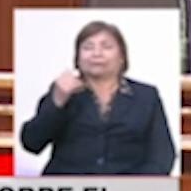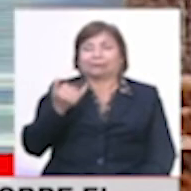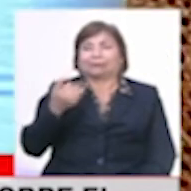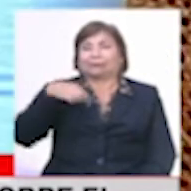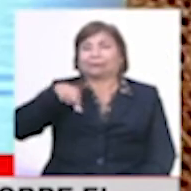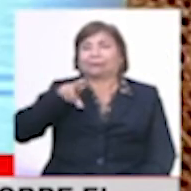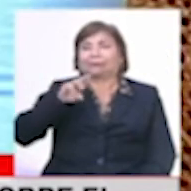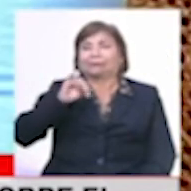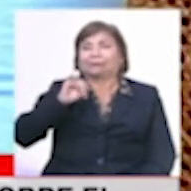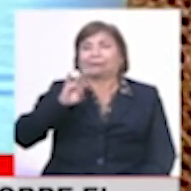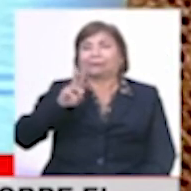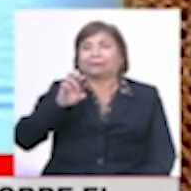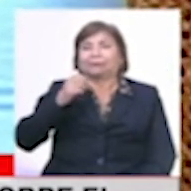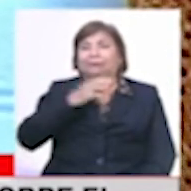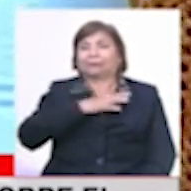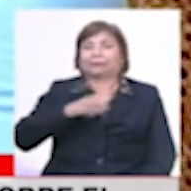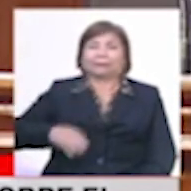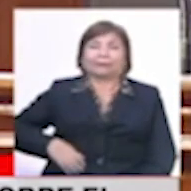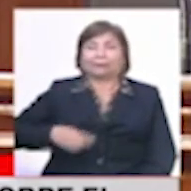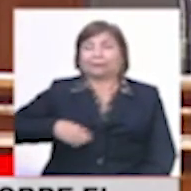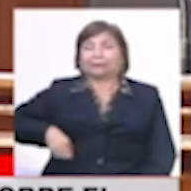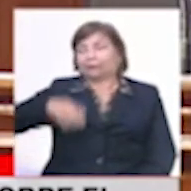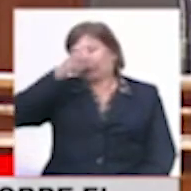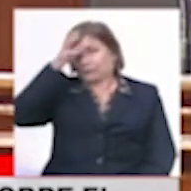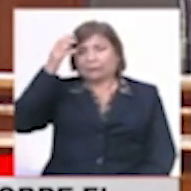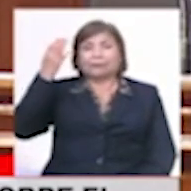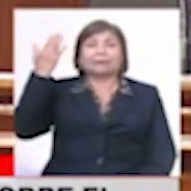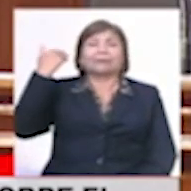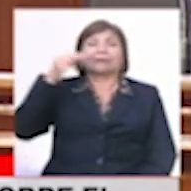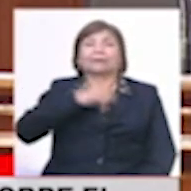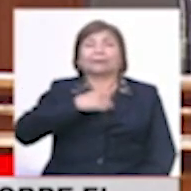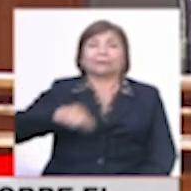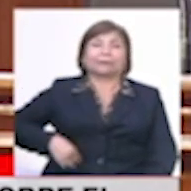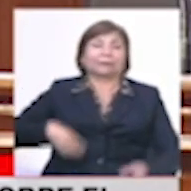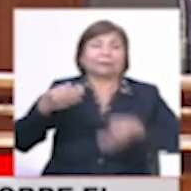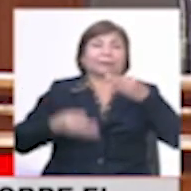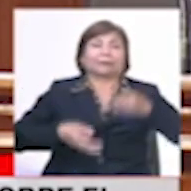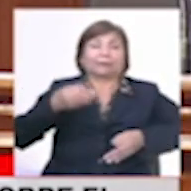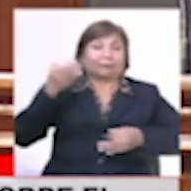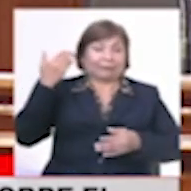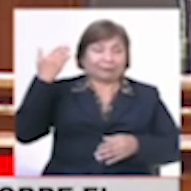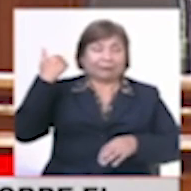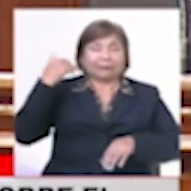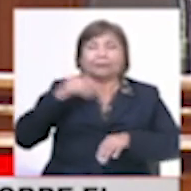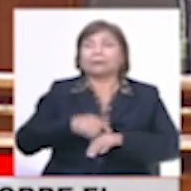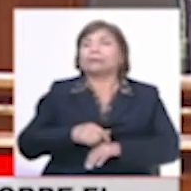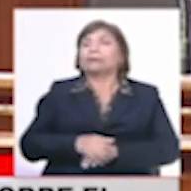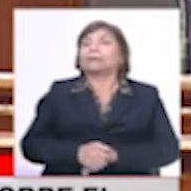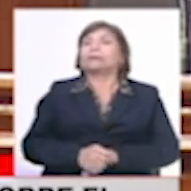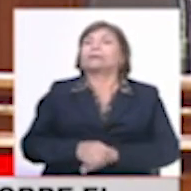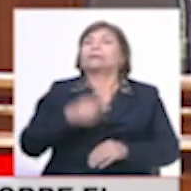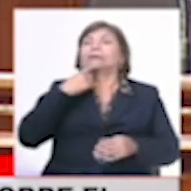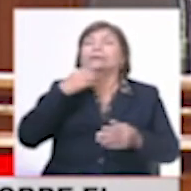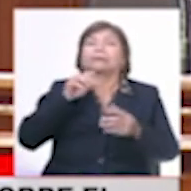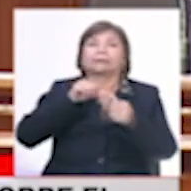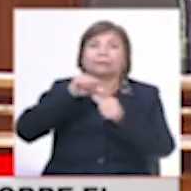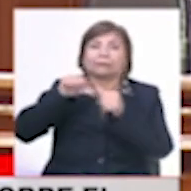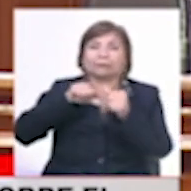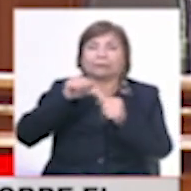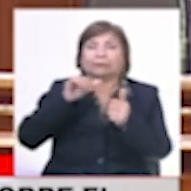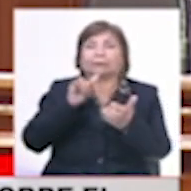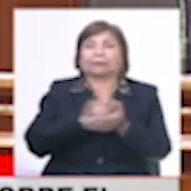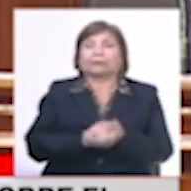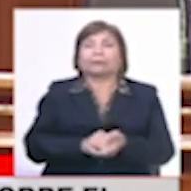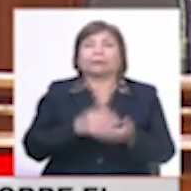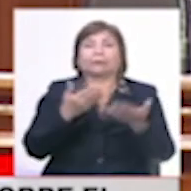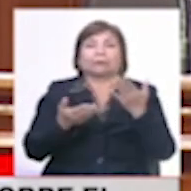premier del señor Castillo, que era ministro de Justicia entonces, que había combinado,